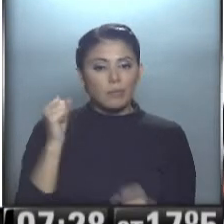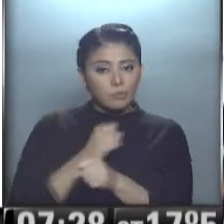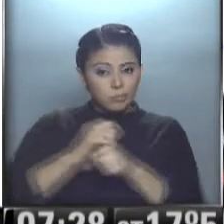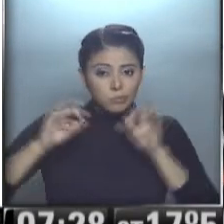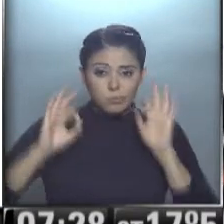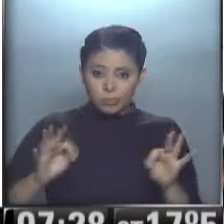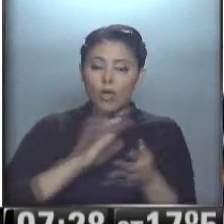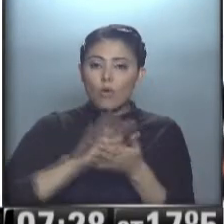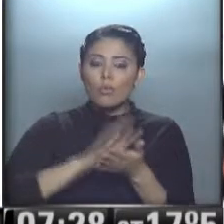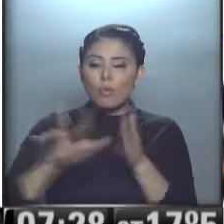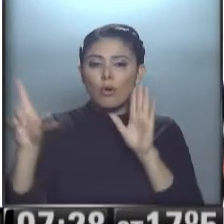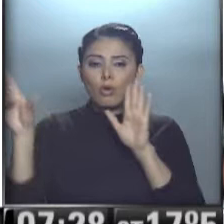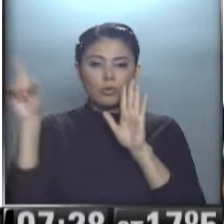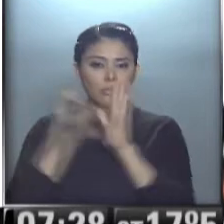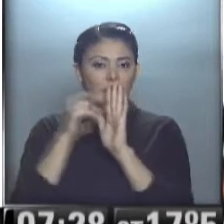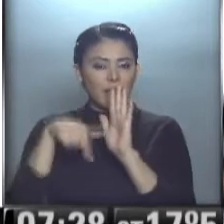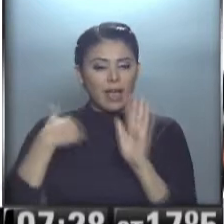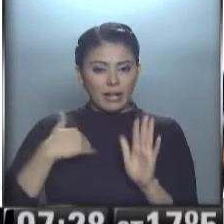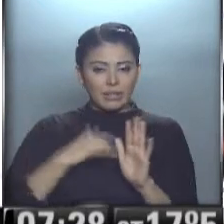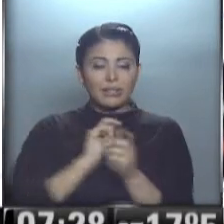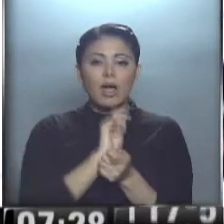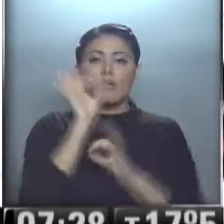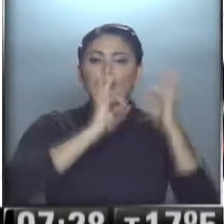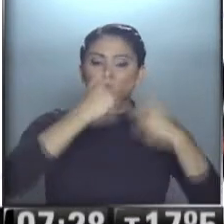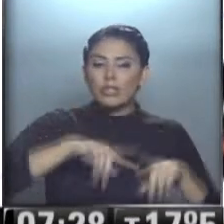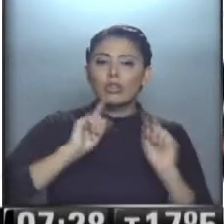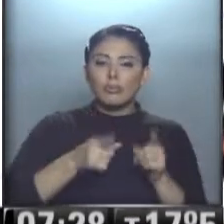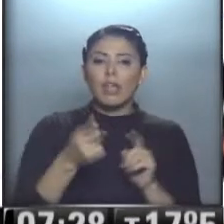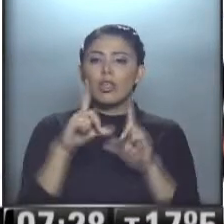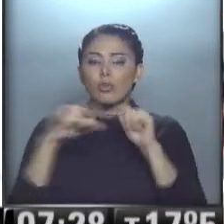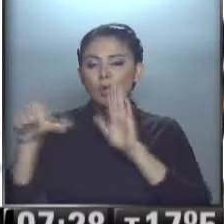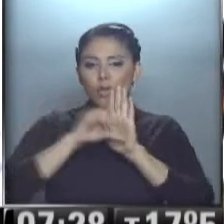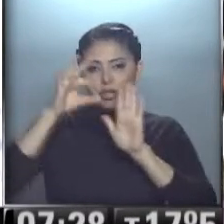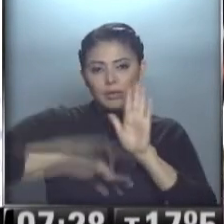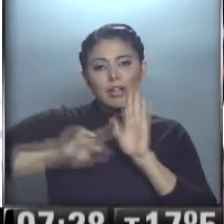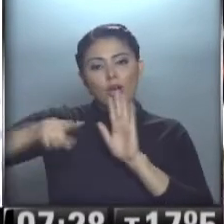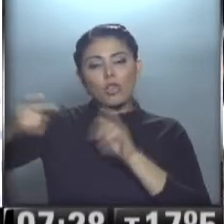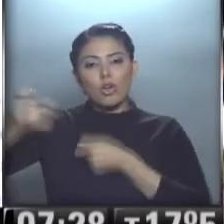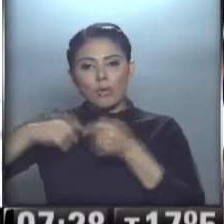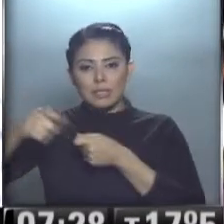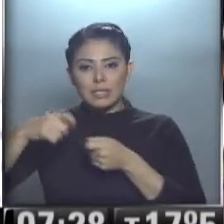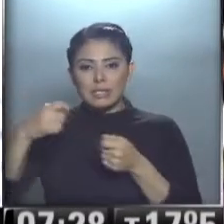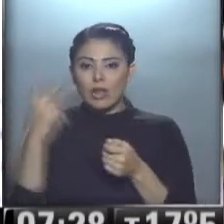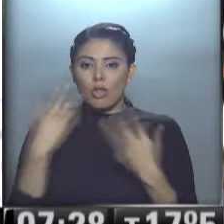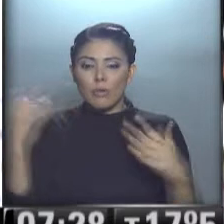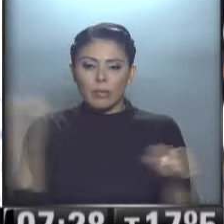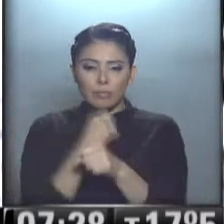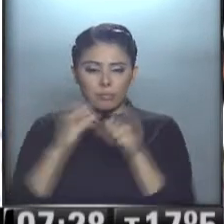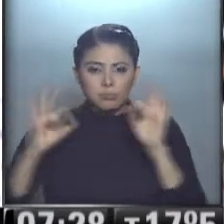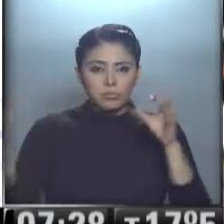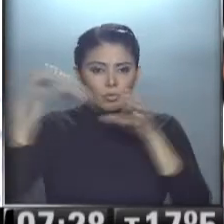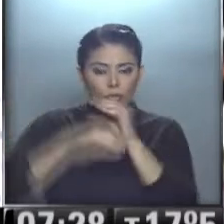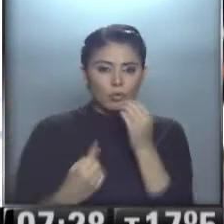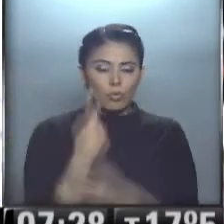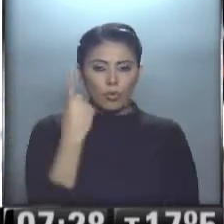aprobación del nuevo código para los argentinos, el proyecto de reforma y unificación del Código Civil y Comercial que fue aprobado en la madrugada de ayer por la Cámara de